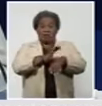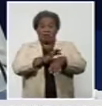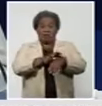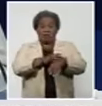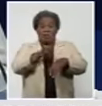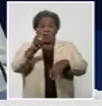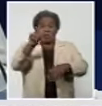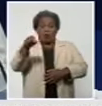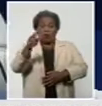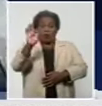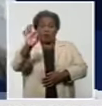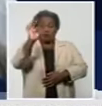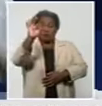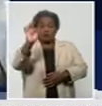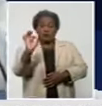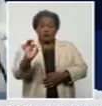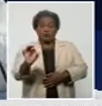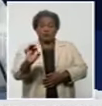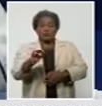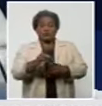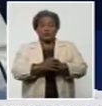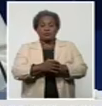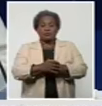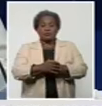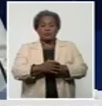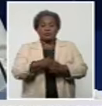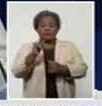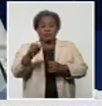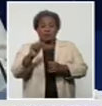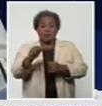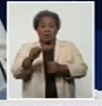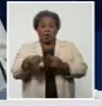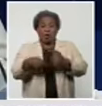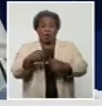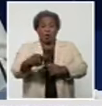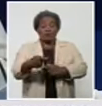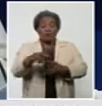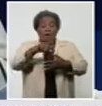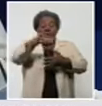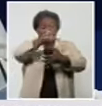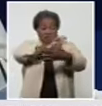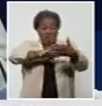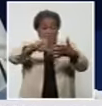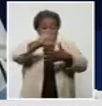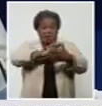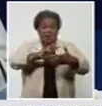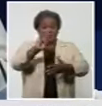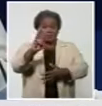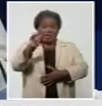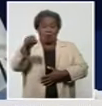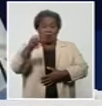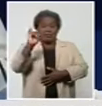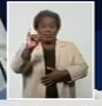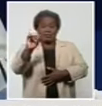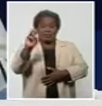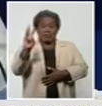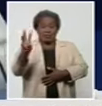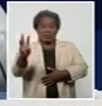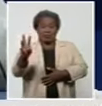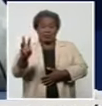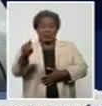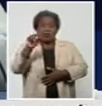2,8%, que contra la tasa de la región de las Américas de 3,63 y la